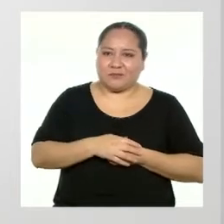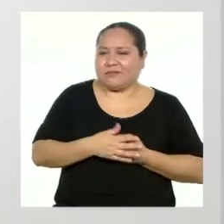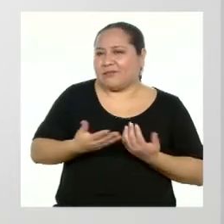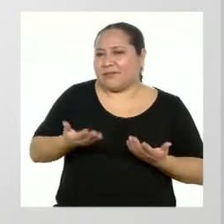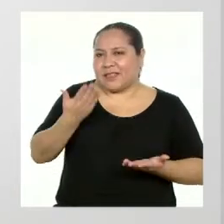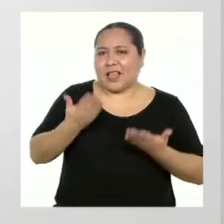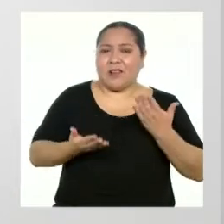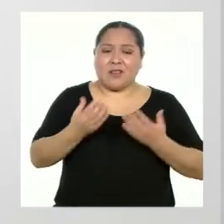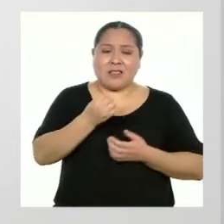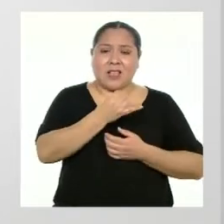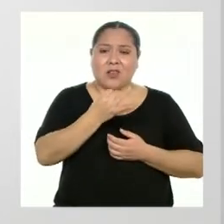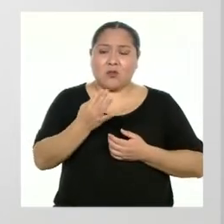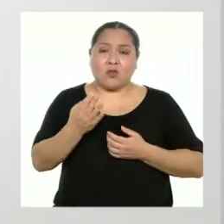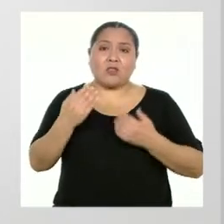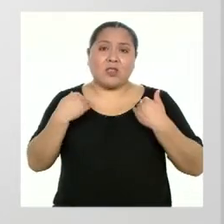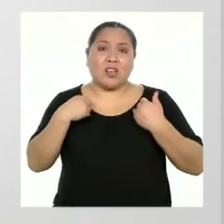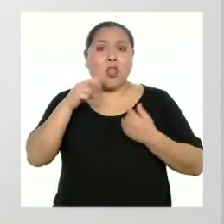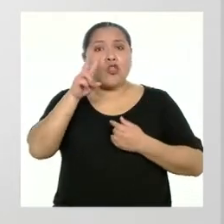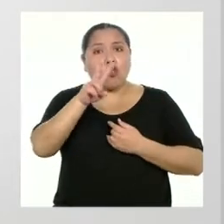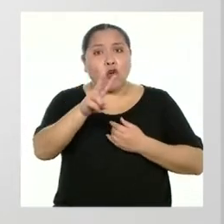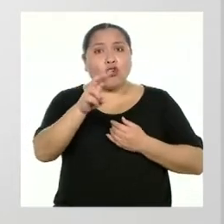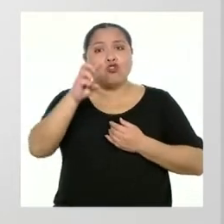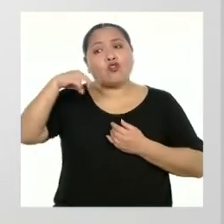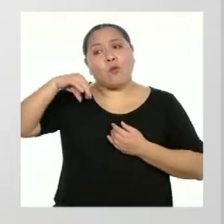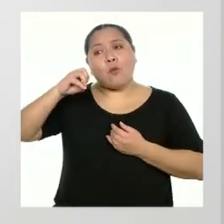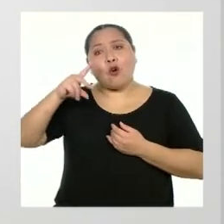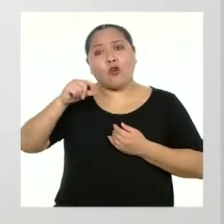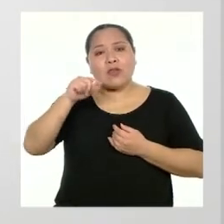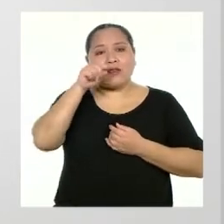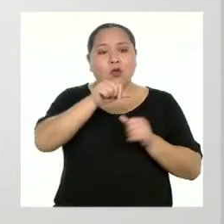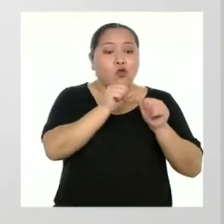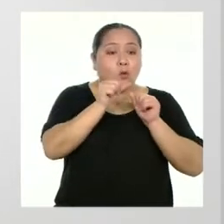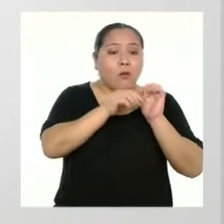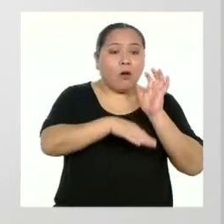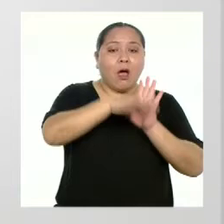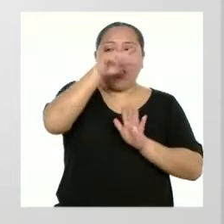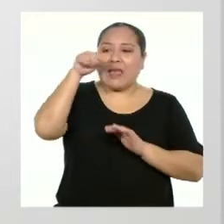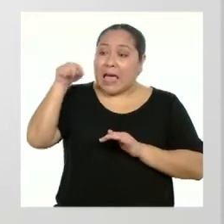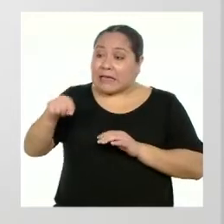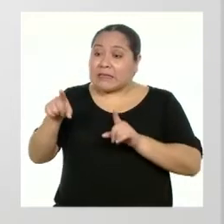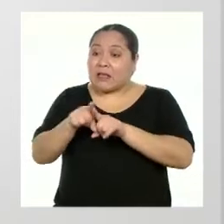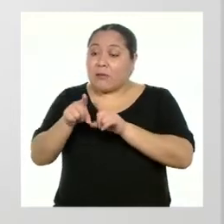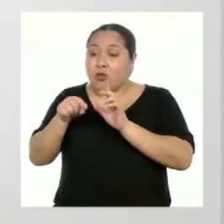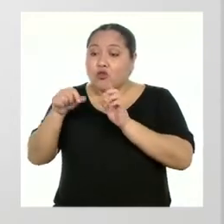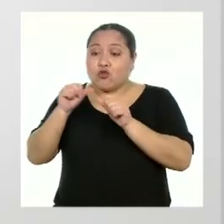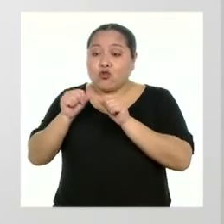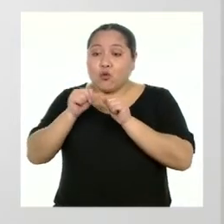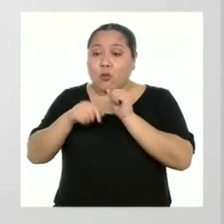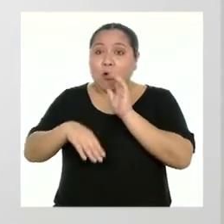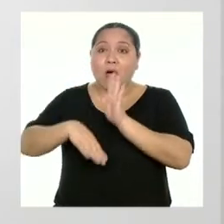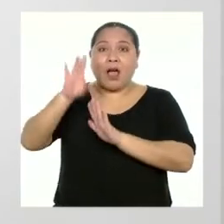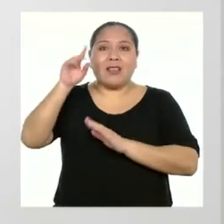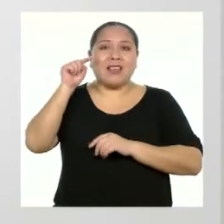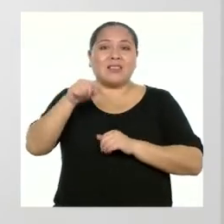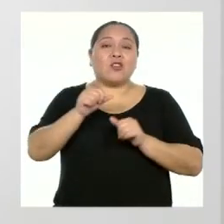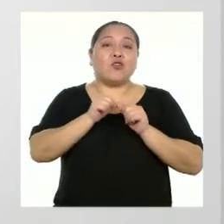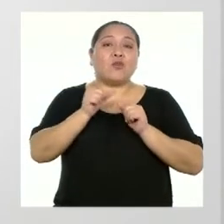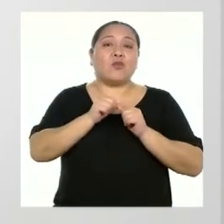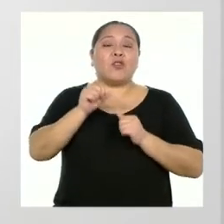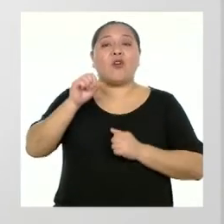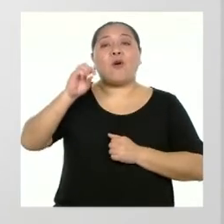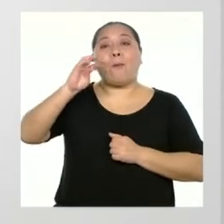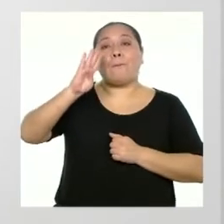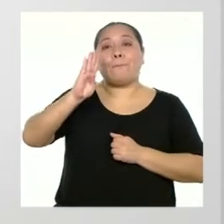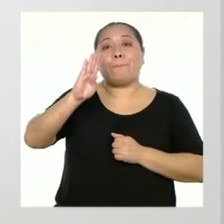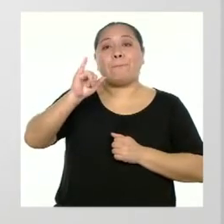haber casos donde hay dos modas o dos valores de la variable que tienen la mayor frecuencia. A eso le decimos bimodal. ¿Hasta aquí